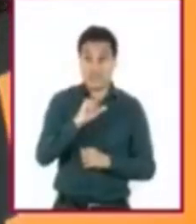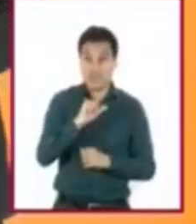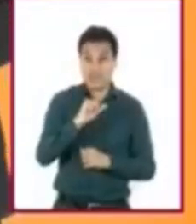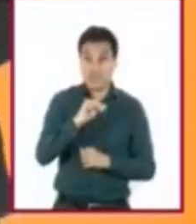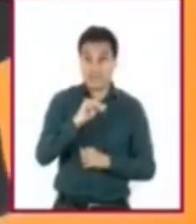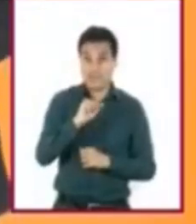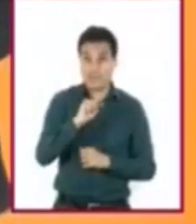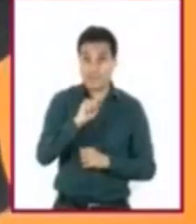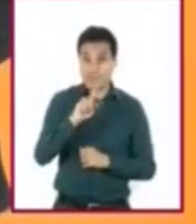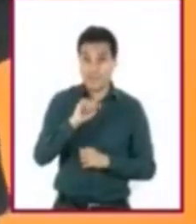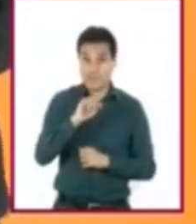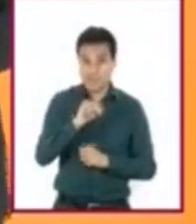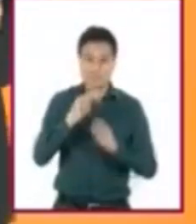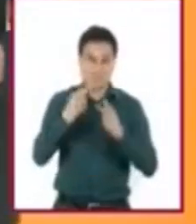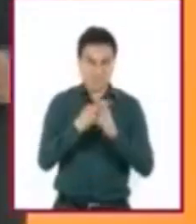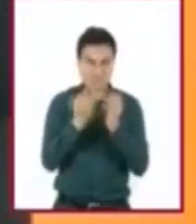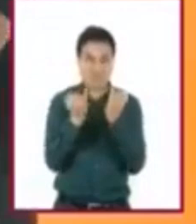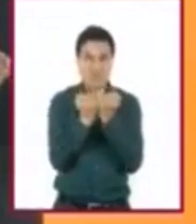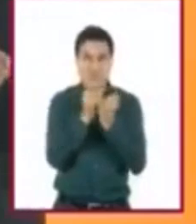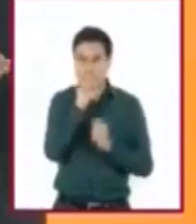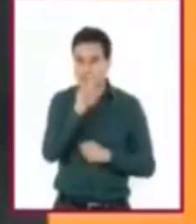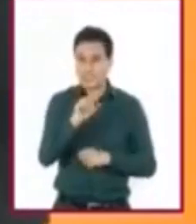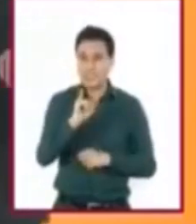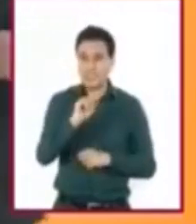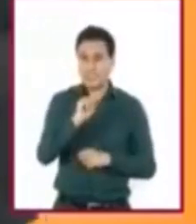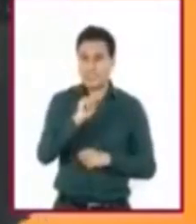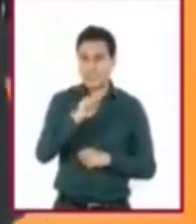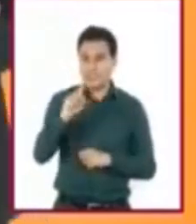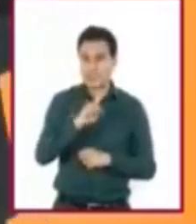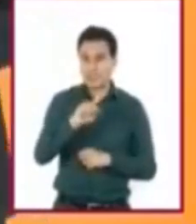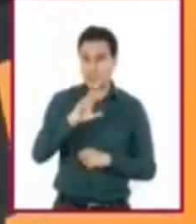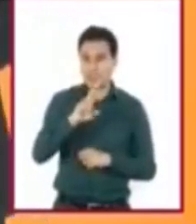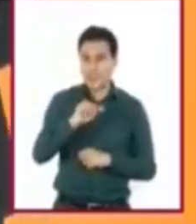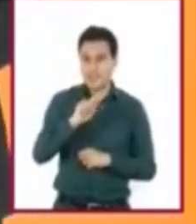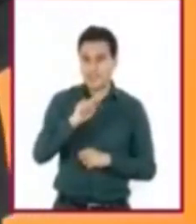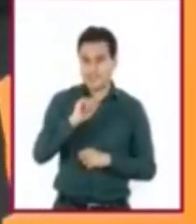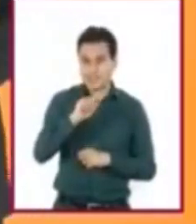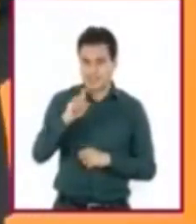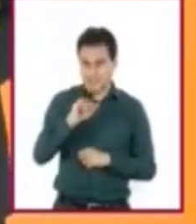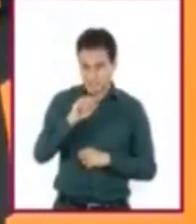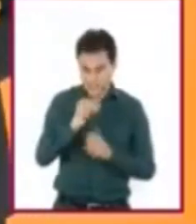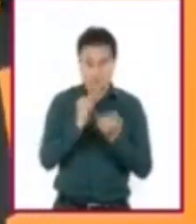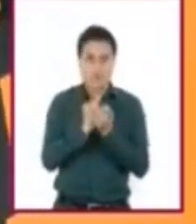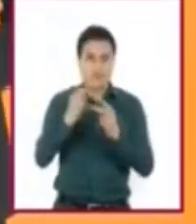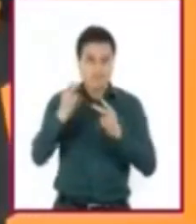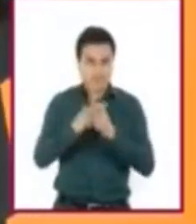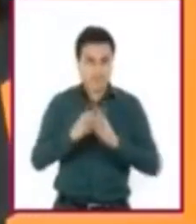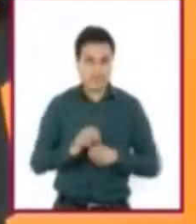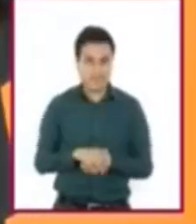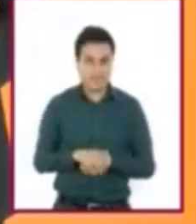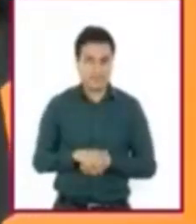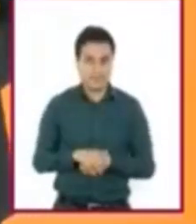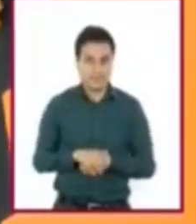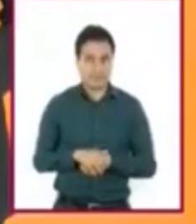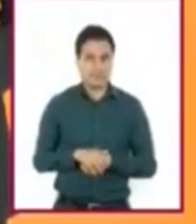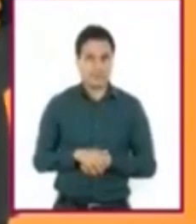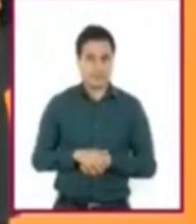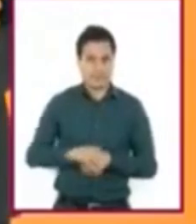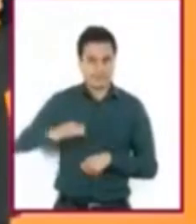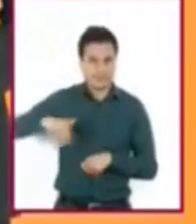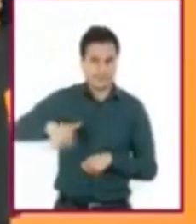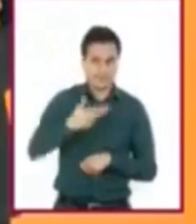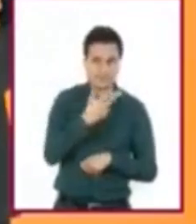Tlatoani de Texcoco, y a Itzcuiatzin, gobernante de Tlatilulco. ¿Se parece esto a lo que dijo Hernán